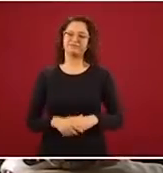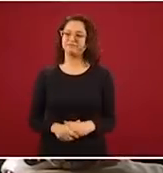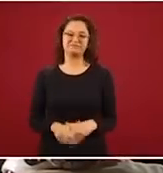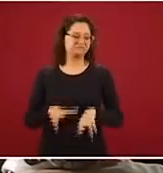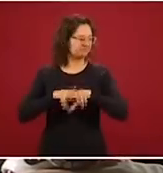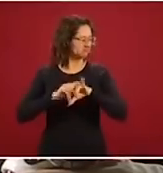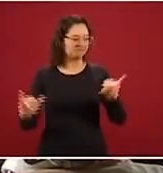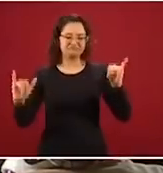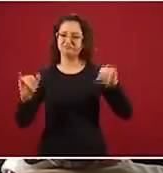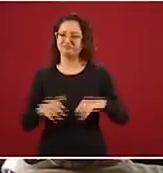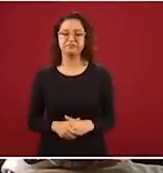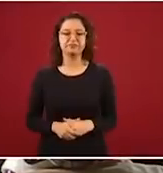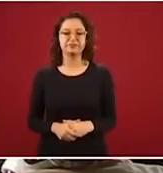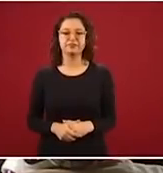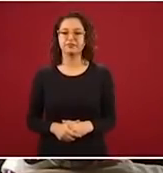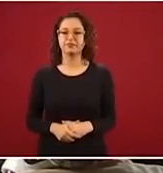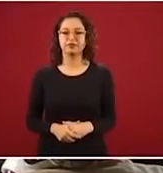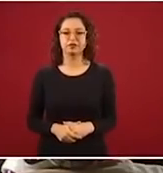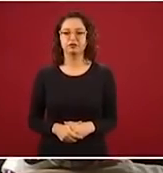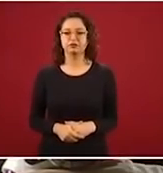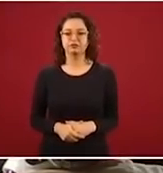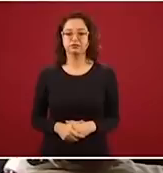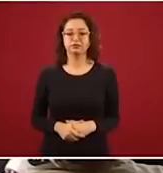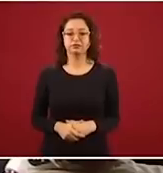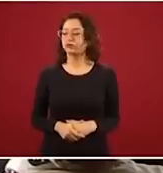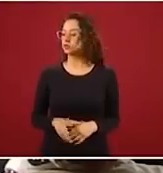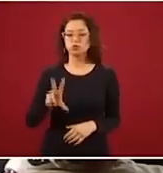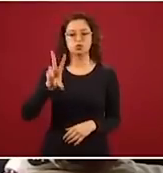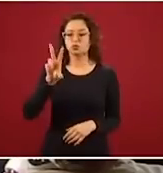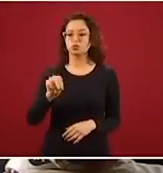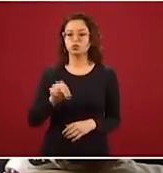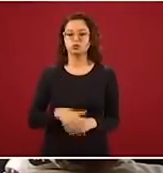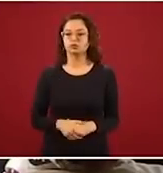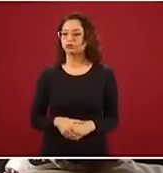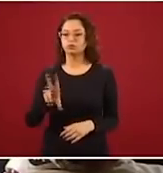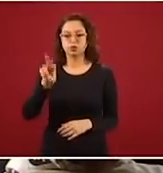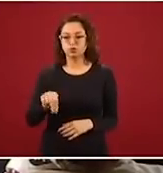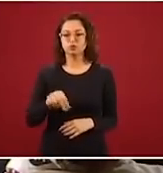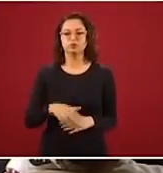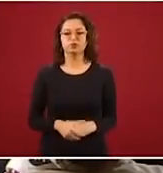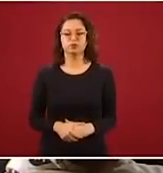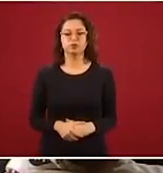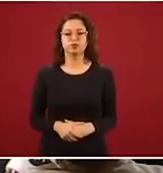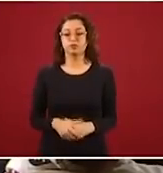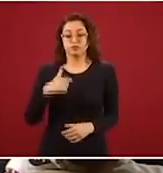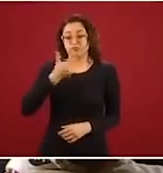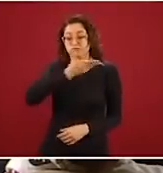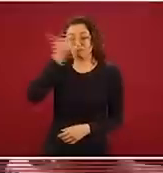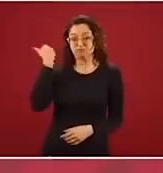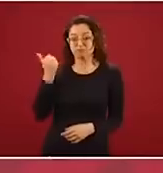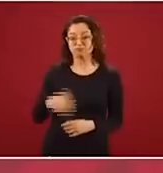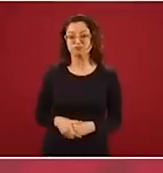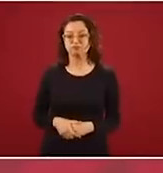De nadie. ¿Usted tenía conocimiento? No. ¿Tenía conocimiento sobre...? No, no tenía conocimiento,